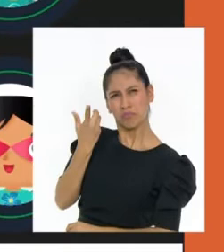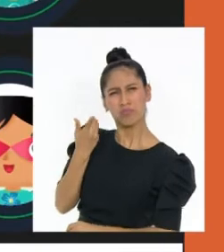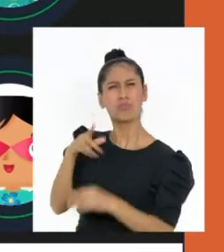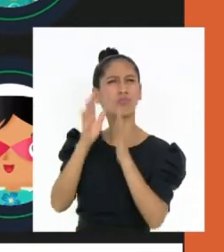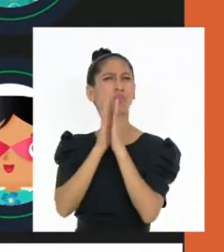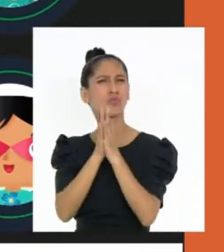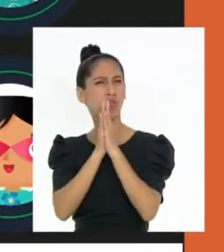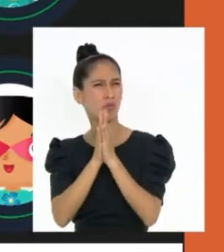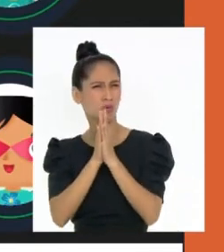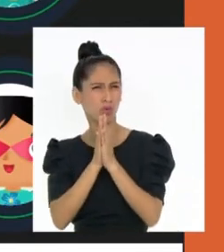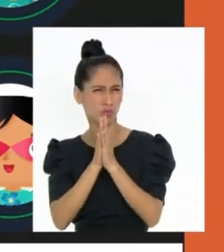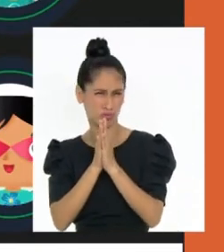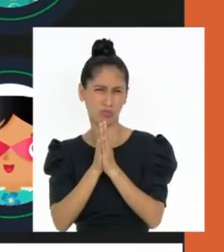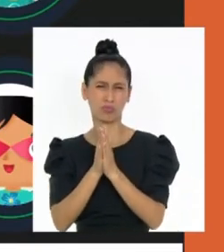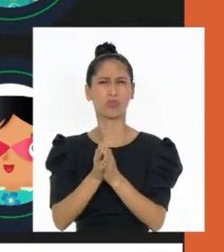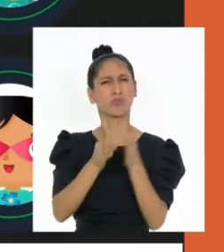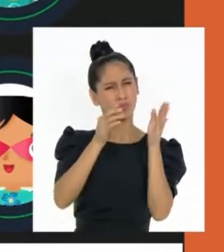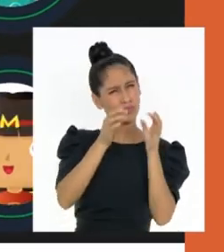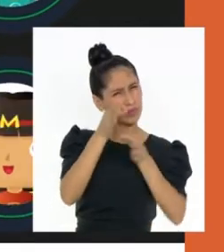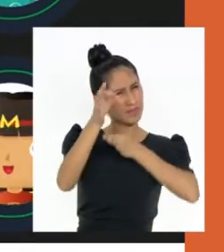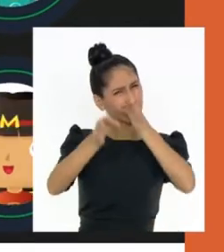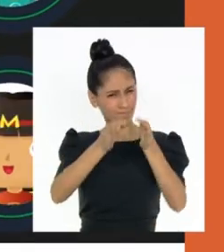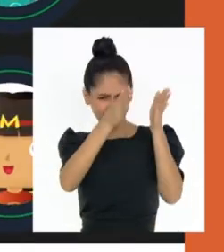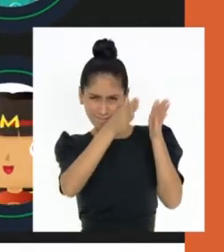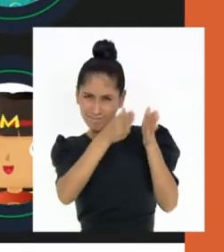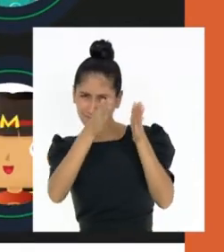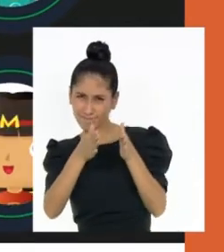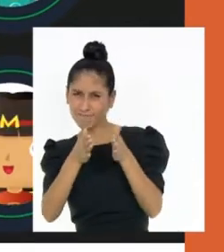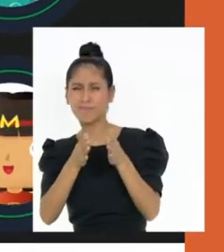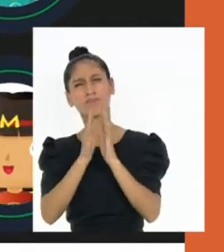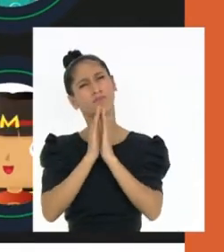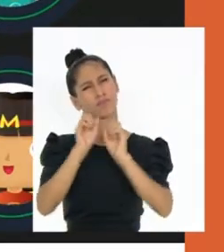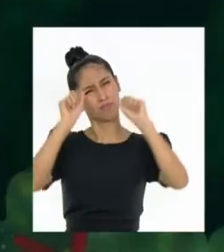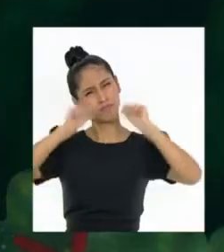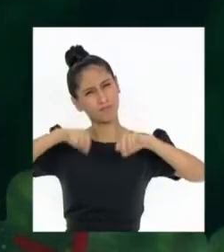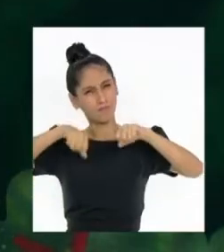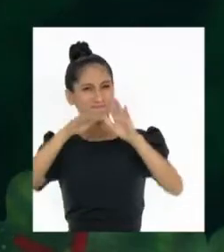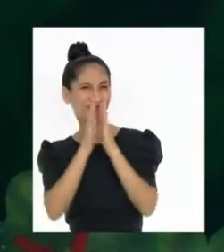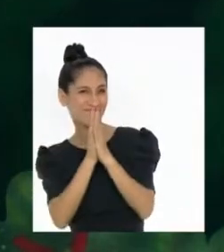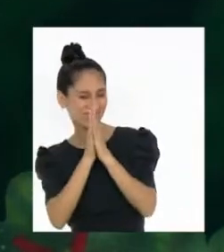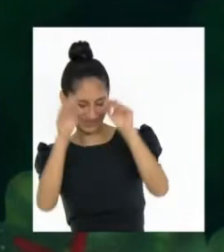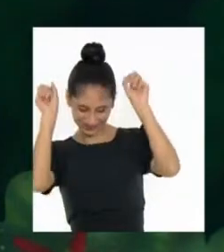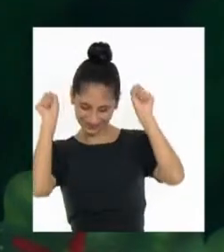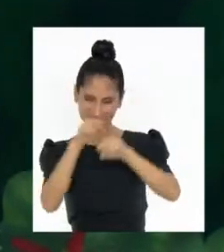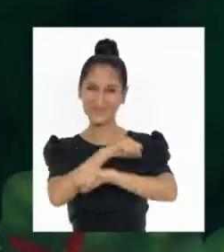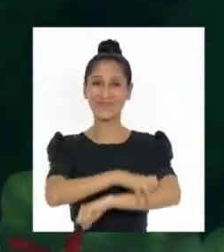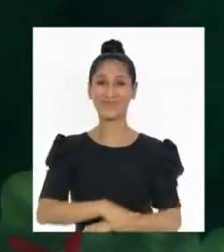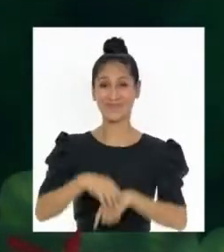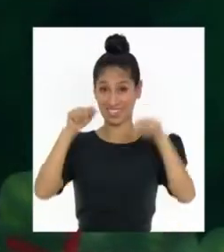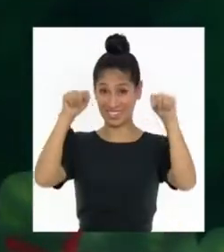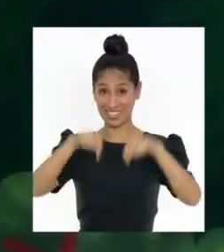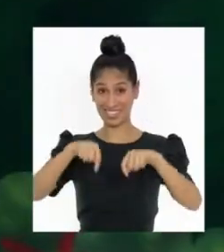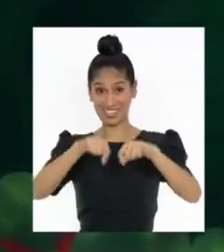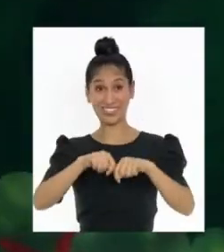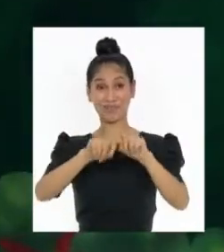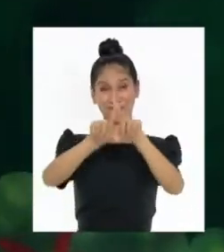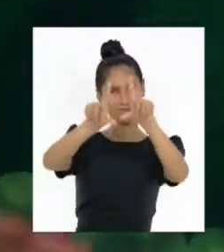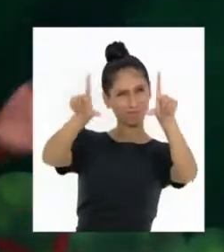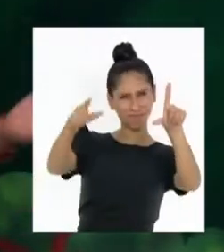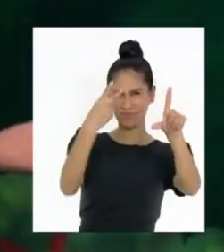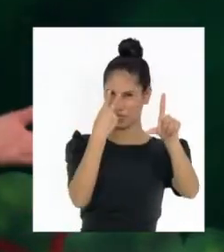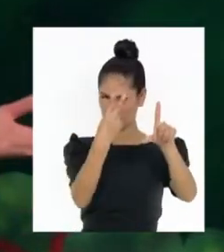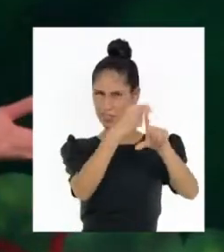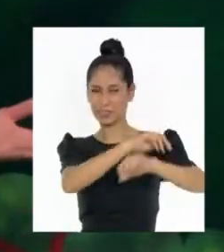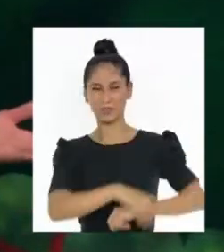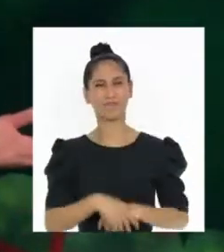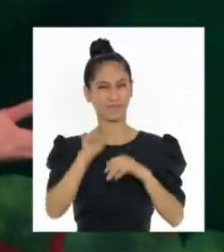favor, ¿puedes explicar el detalle a detalle? Sí, por favor. De acuerdo. Este es un programa democrático,